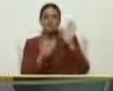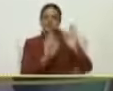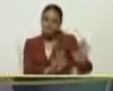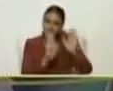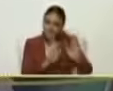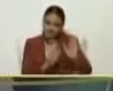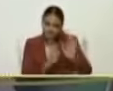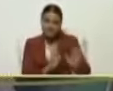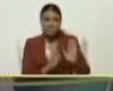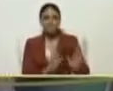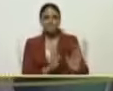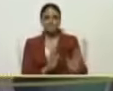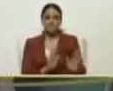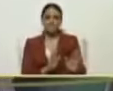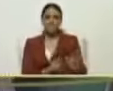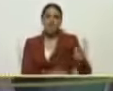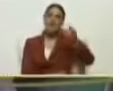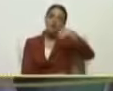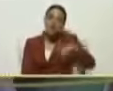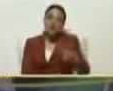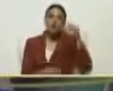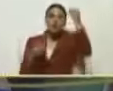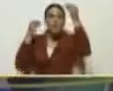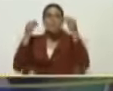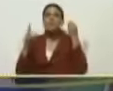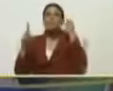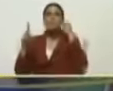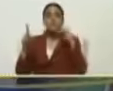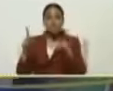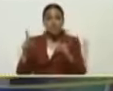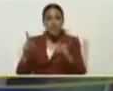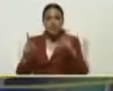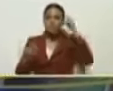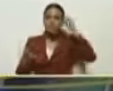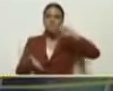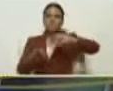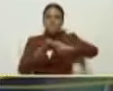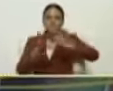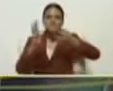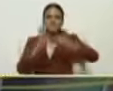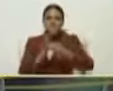paciencia y vayamos con estrategia, como Zamora,